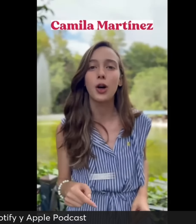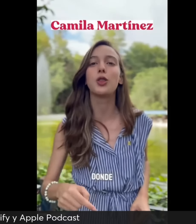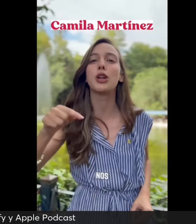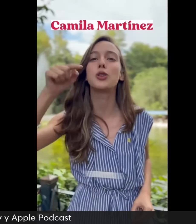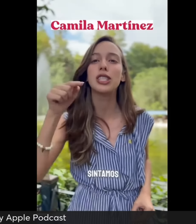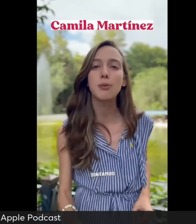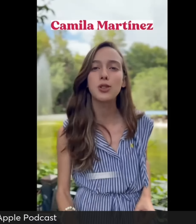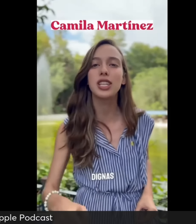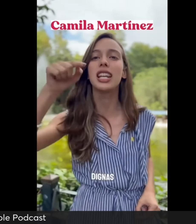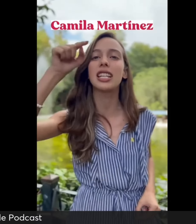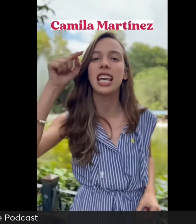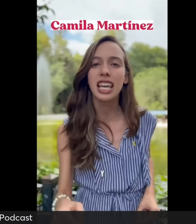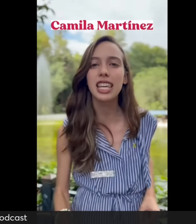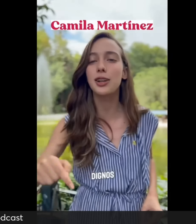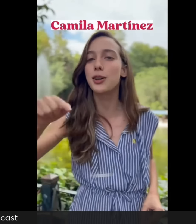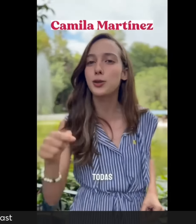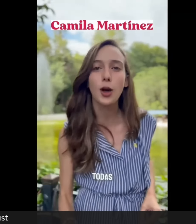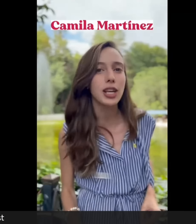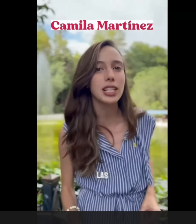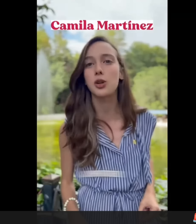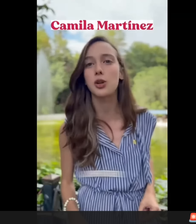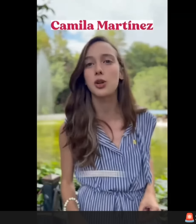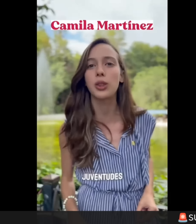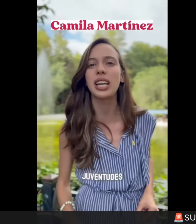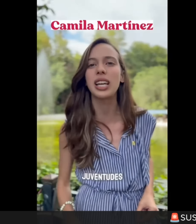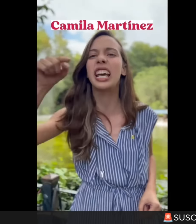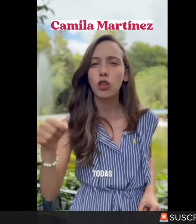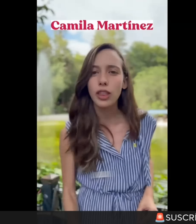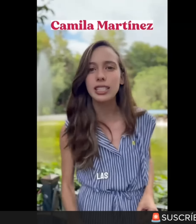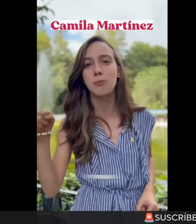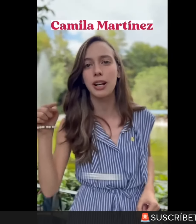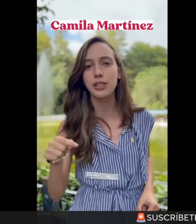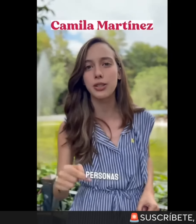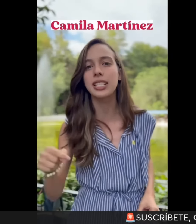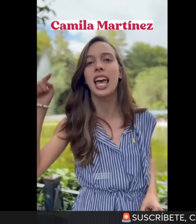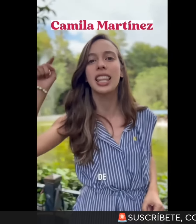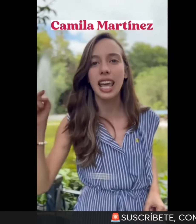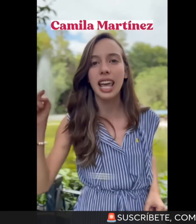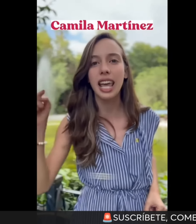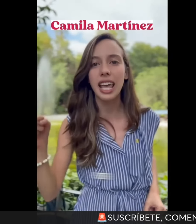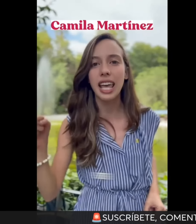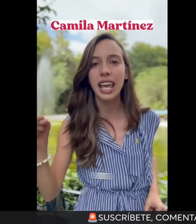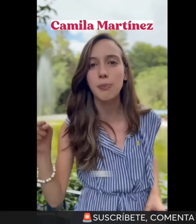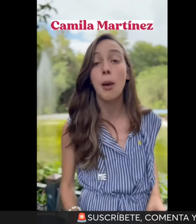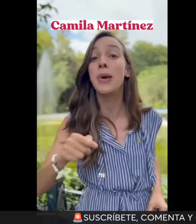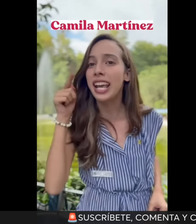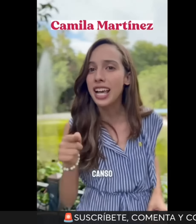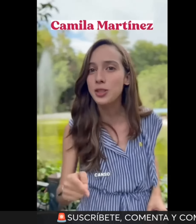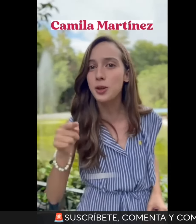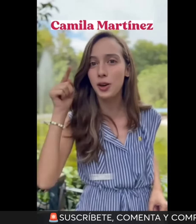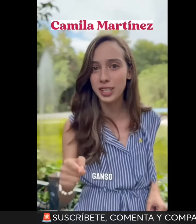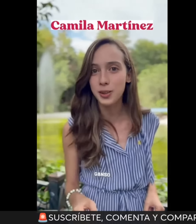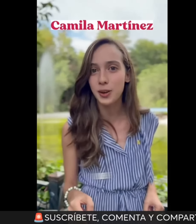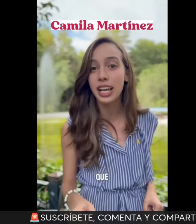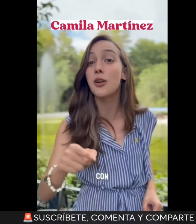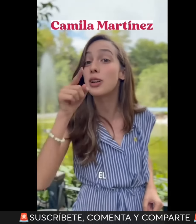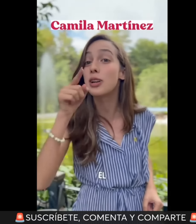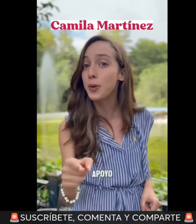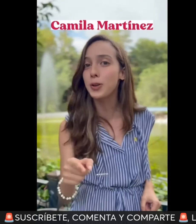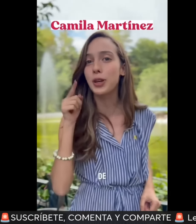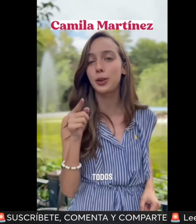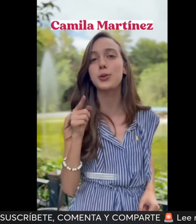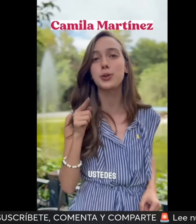partido donde nos sintamos dignas y dignos todas las juventudes y todas las personas de este país. Me canso ganso que